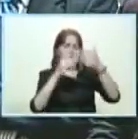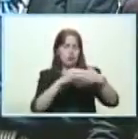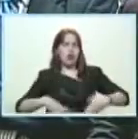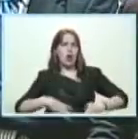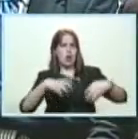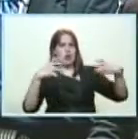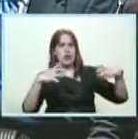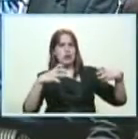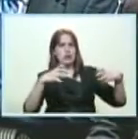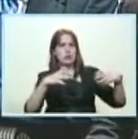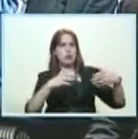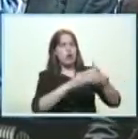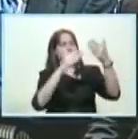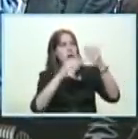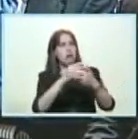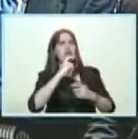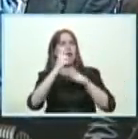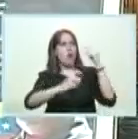país?